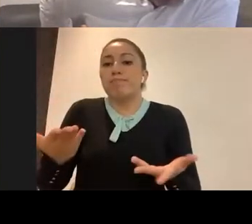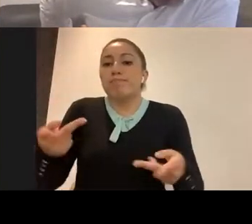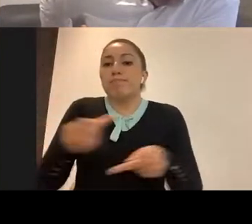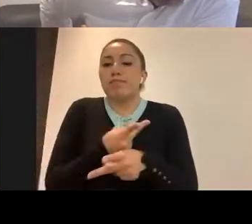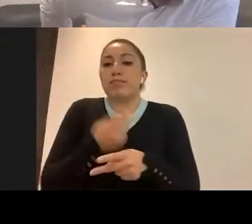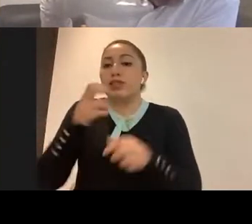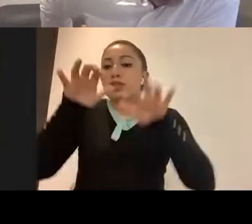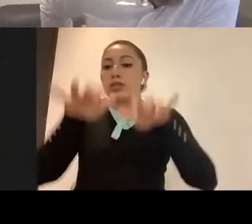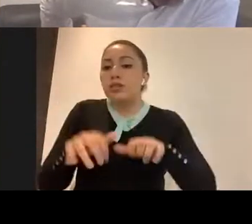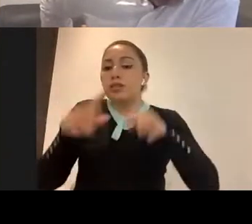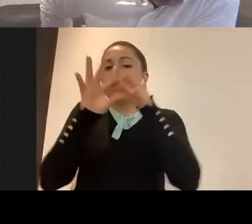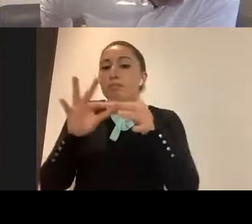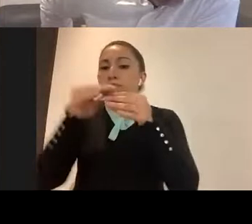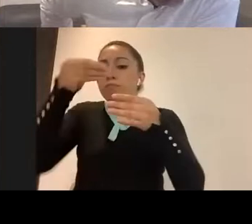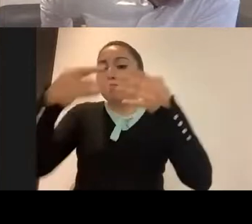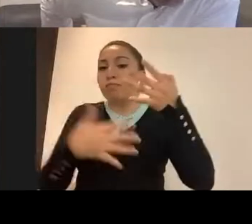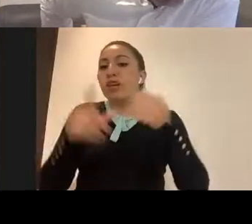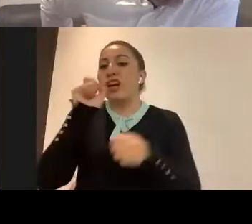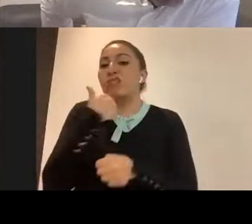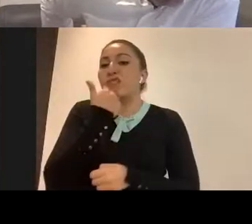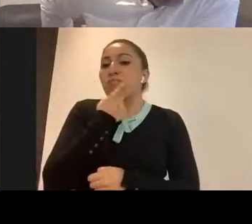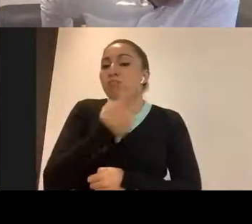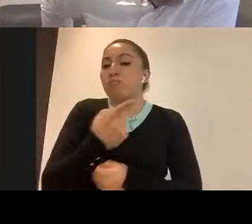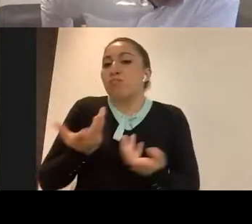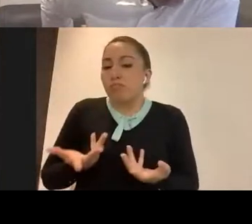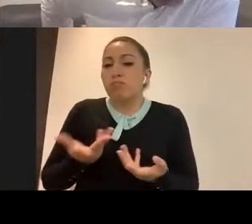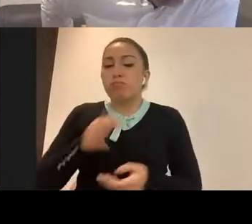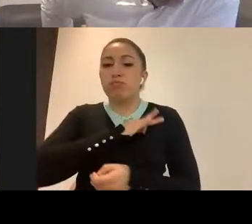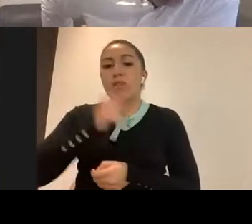alcance o el contenido del documento y poder generar